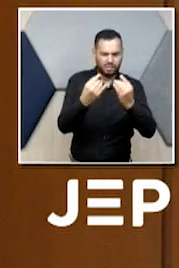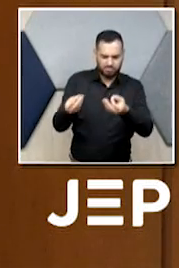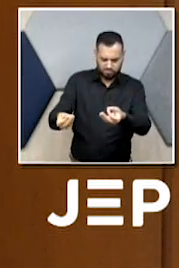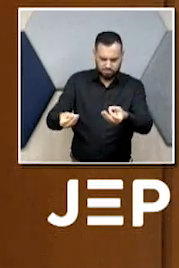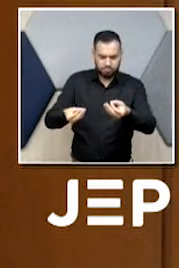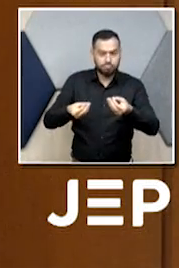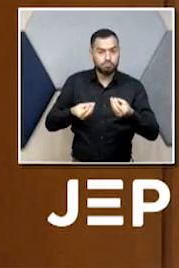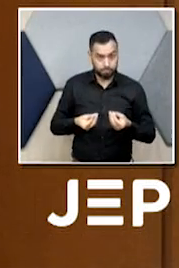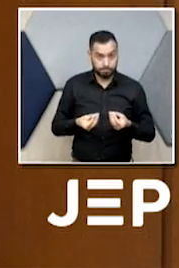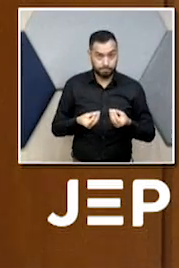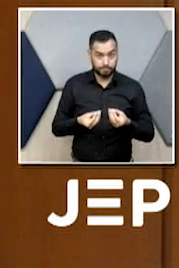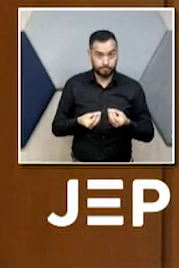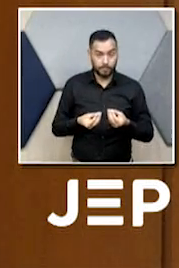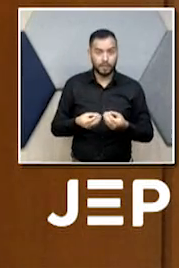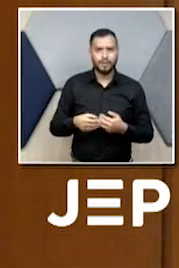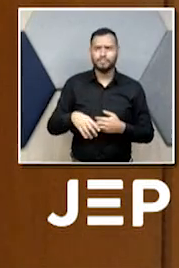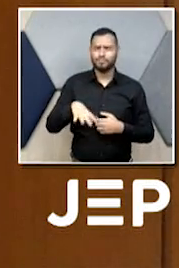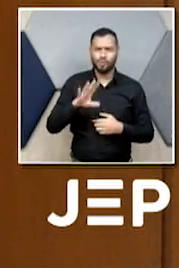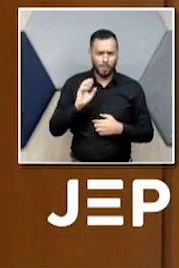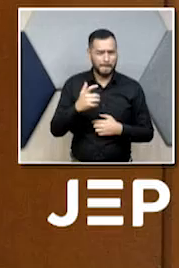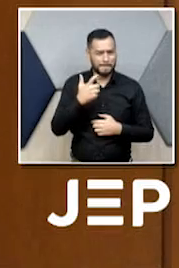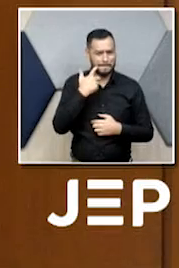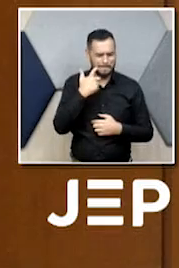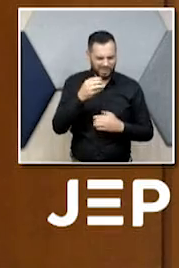y con la concentración